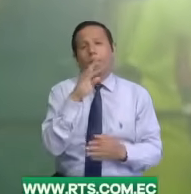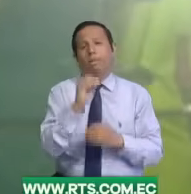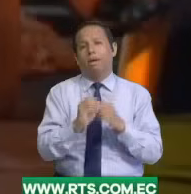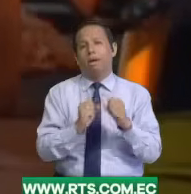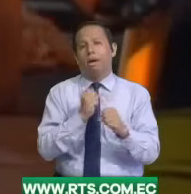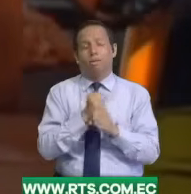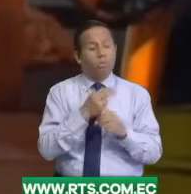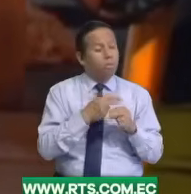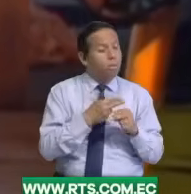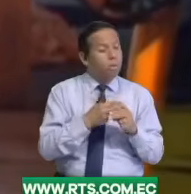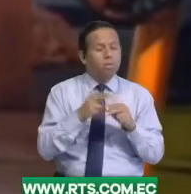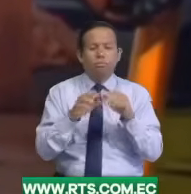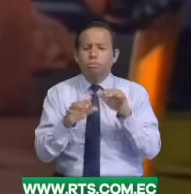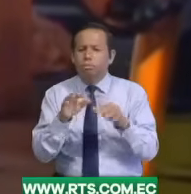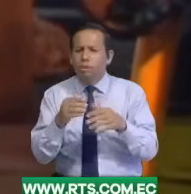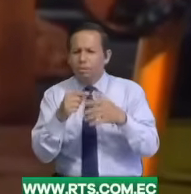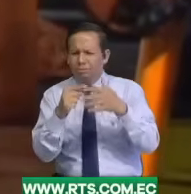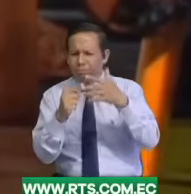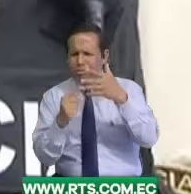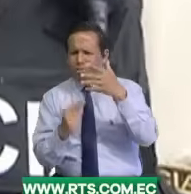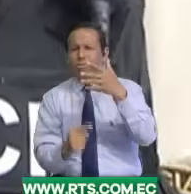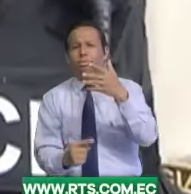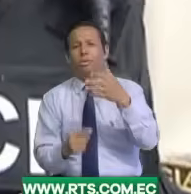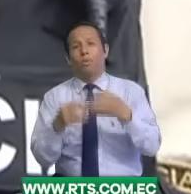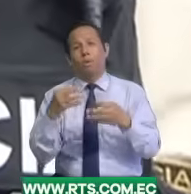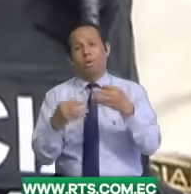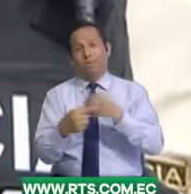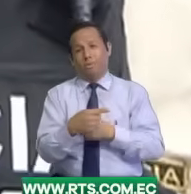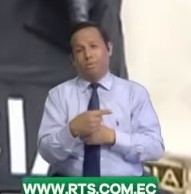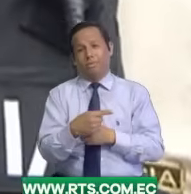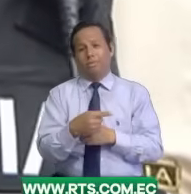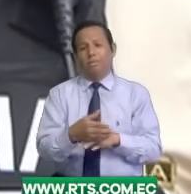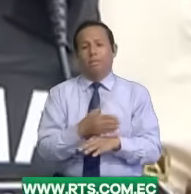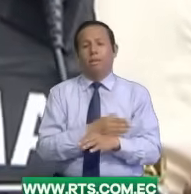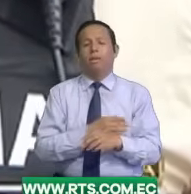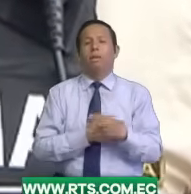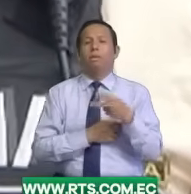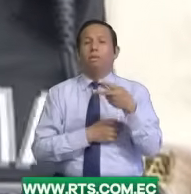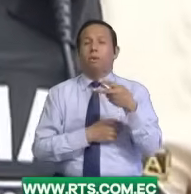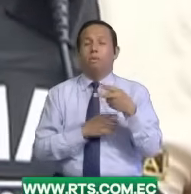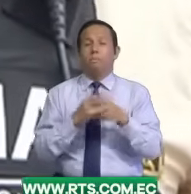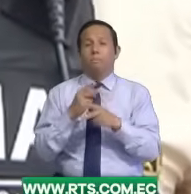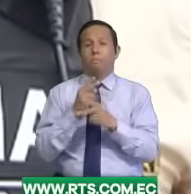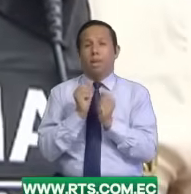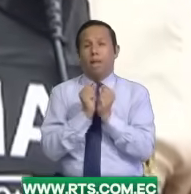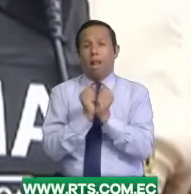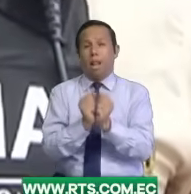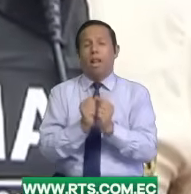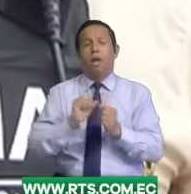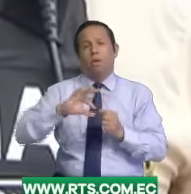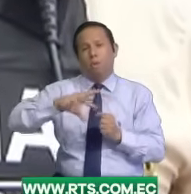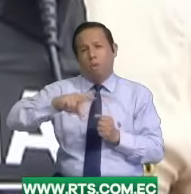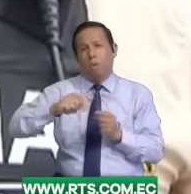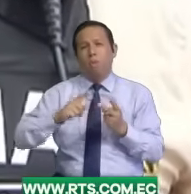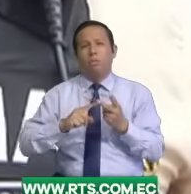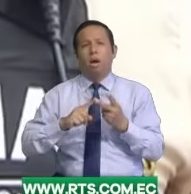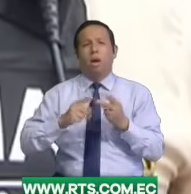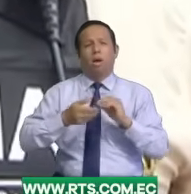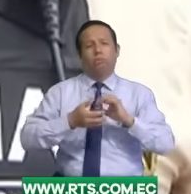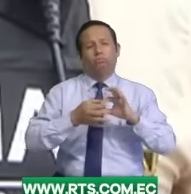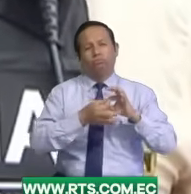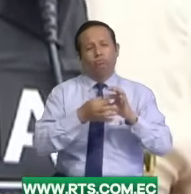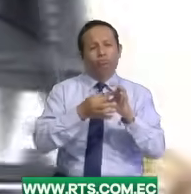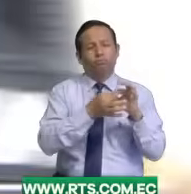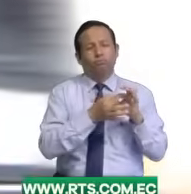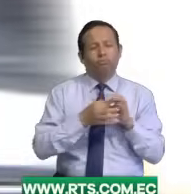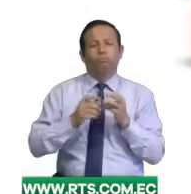delictivo según registros de la institución del orden. Posee 12 antecedentes penales, la mayoría por robo, por asociación ilícita,